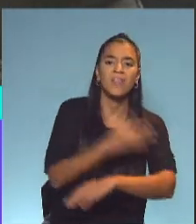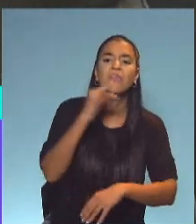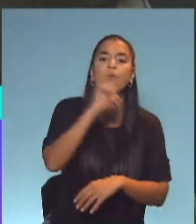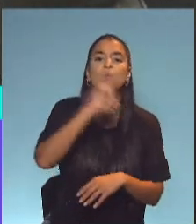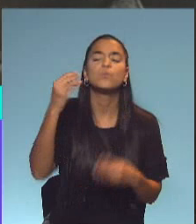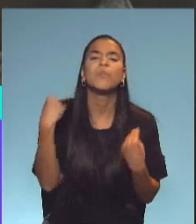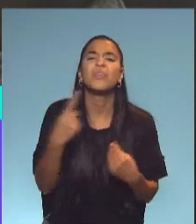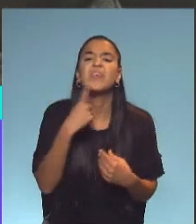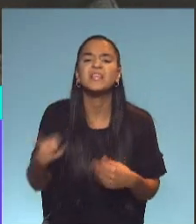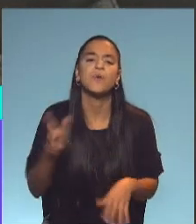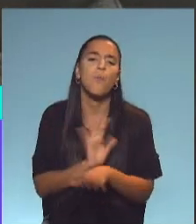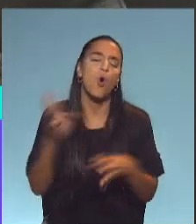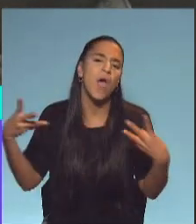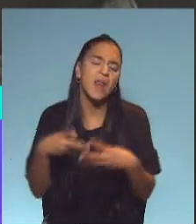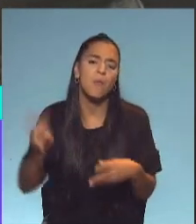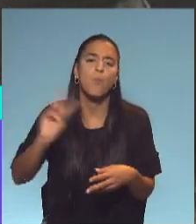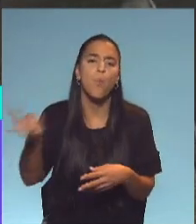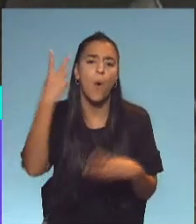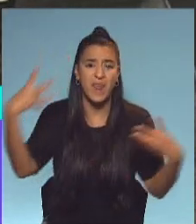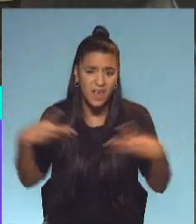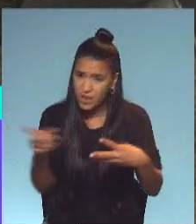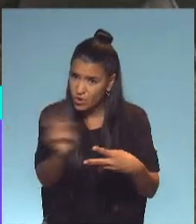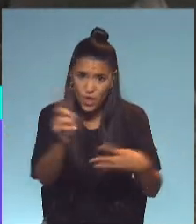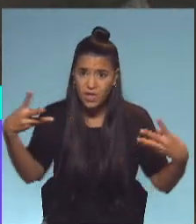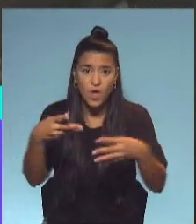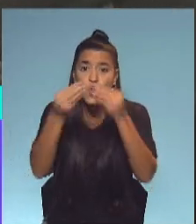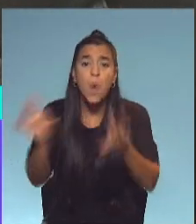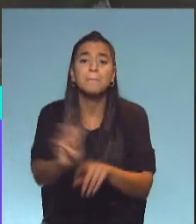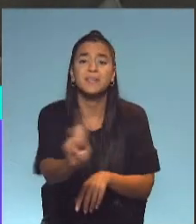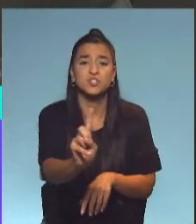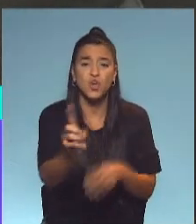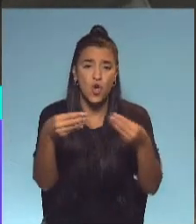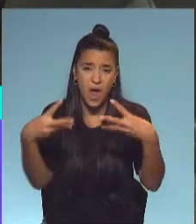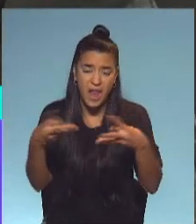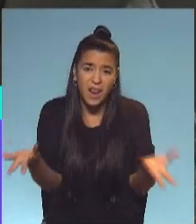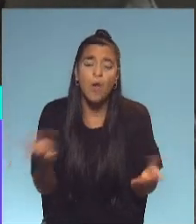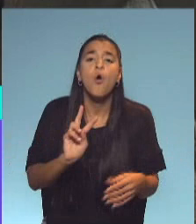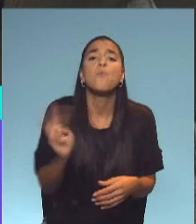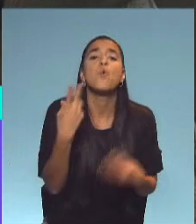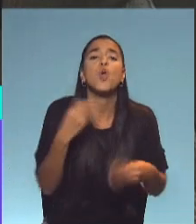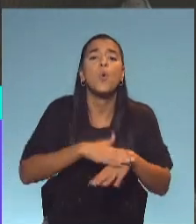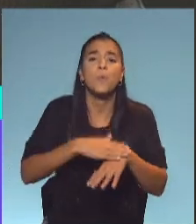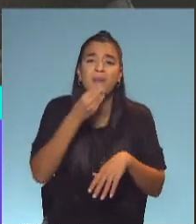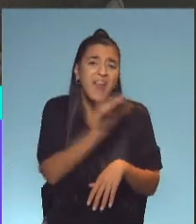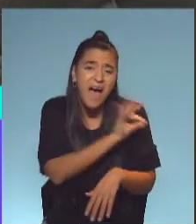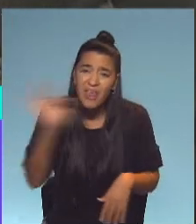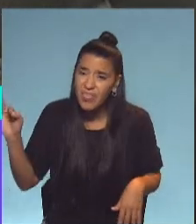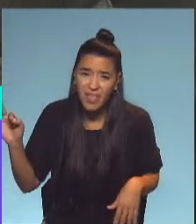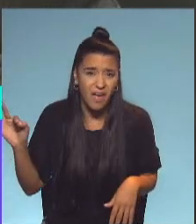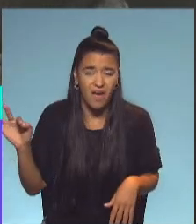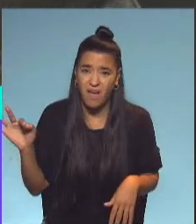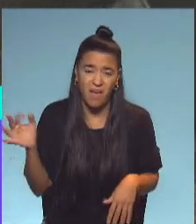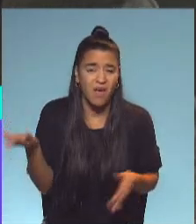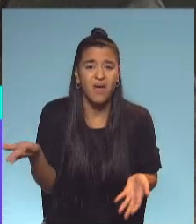como un acto de guerra, de que muere en combate y los combates no habían comenzado. Claramente murió de inanición.